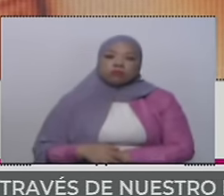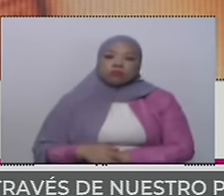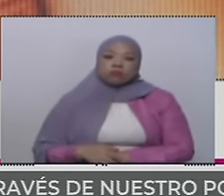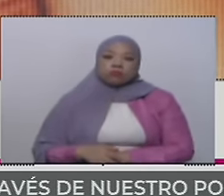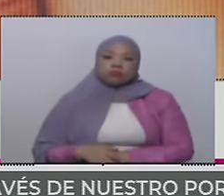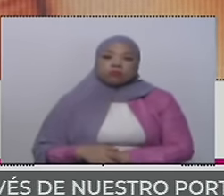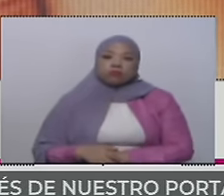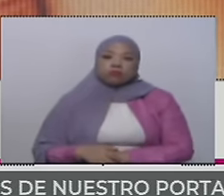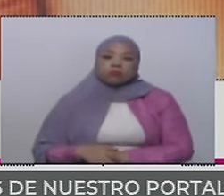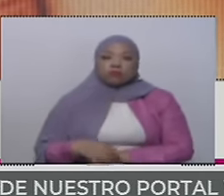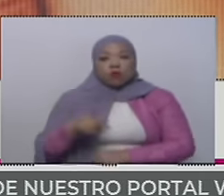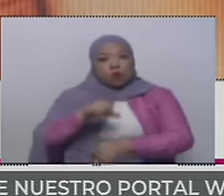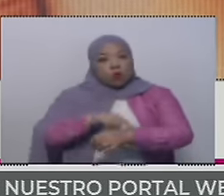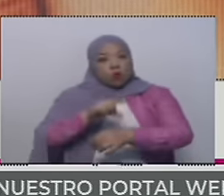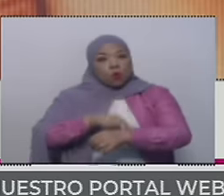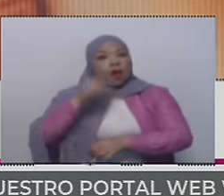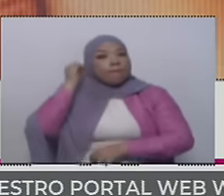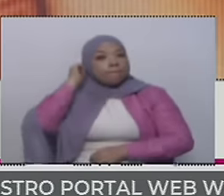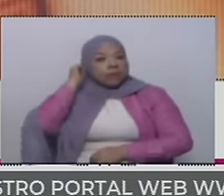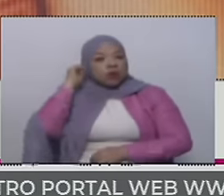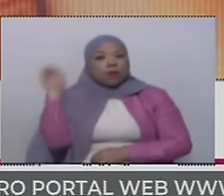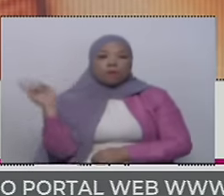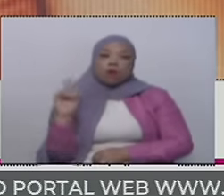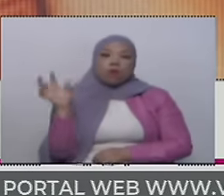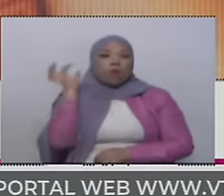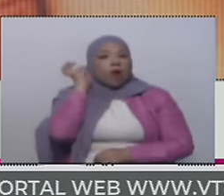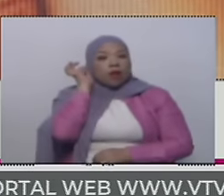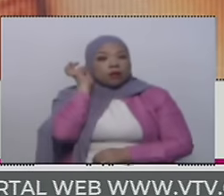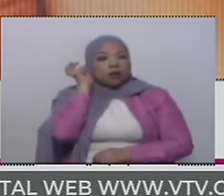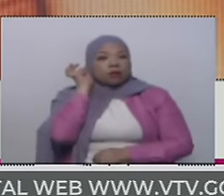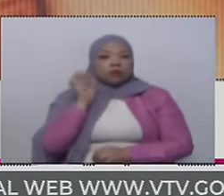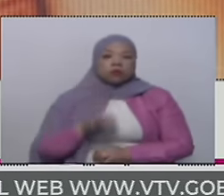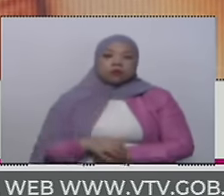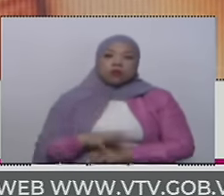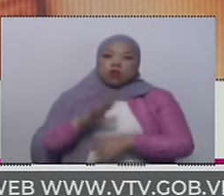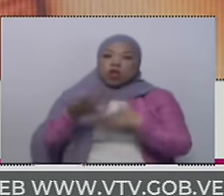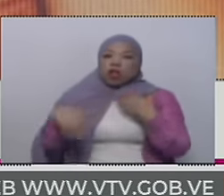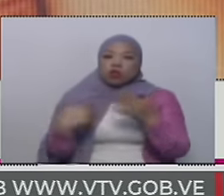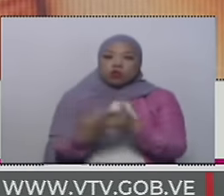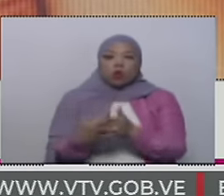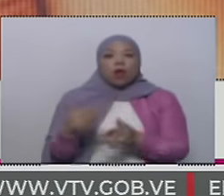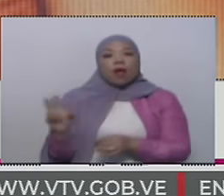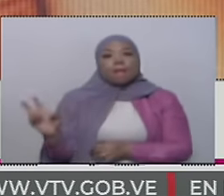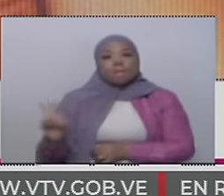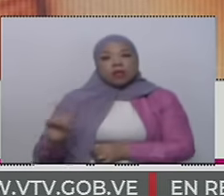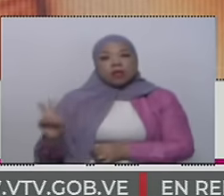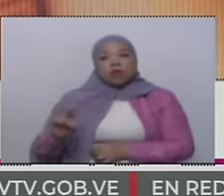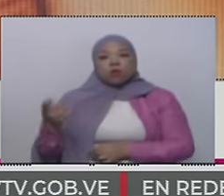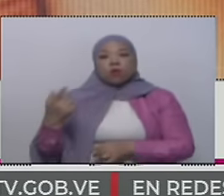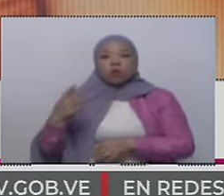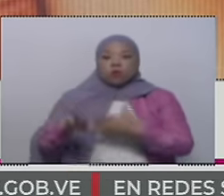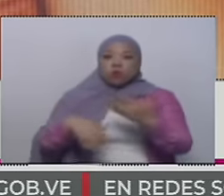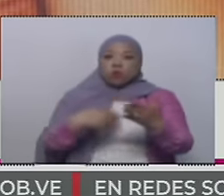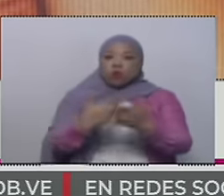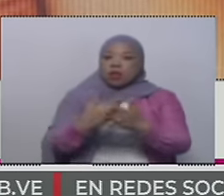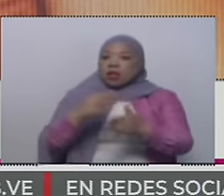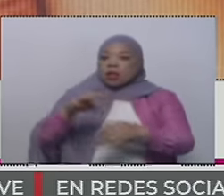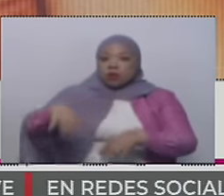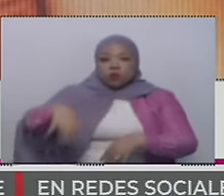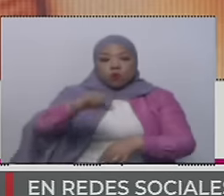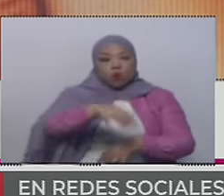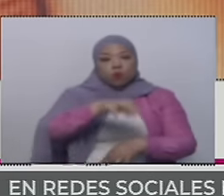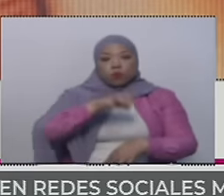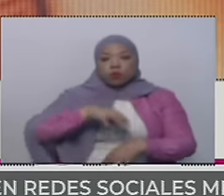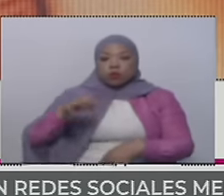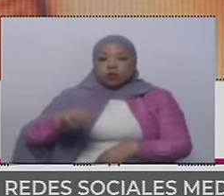doctora Joana, la Gran Misión Venezuela Mujer, en todas partes, multiplicándose. Y que a